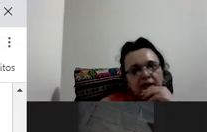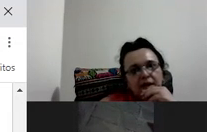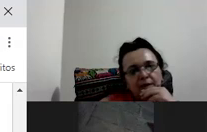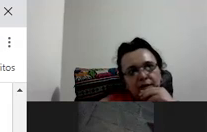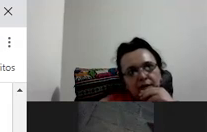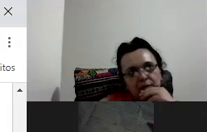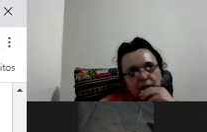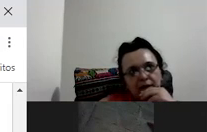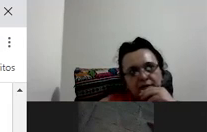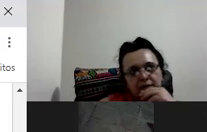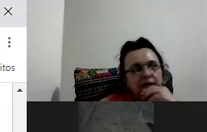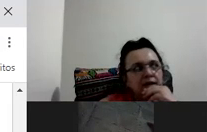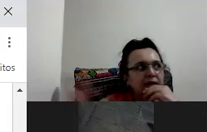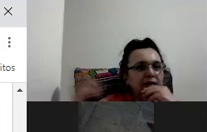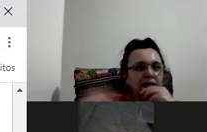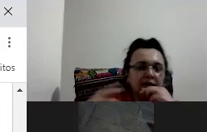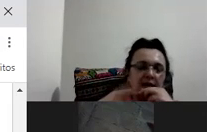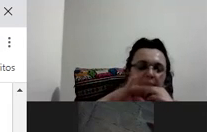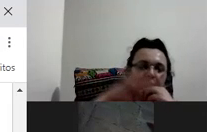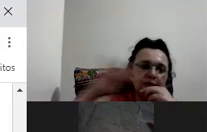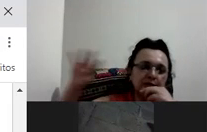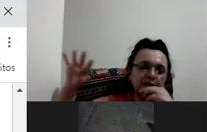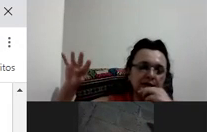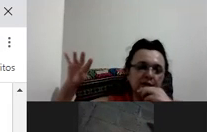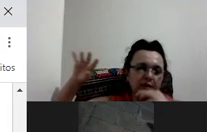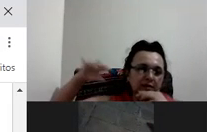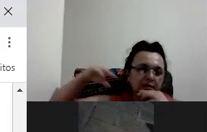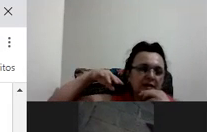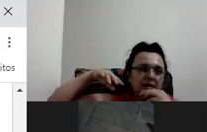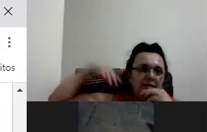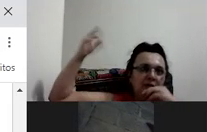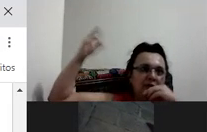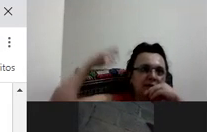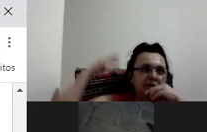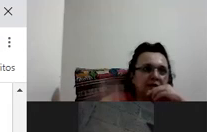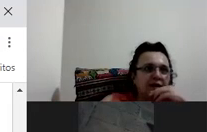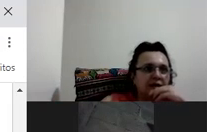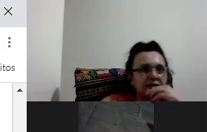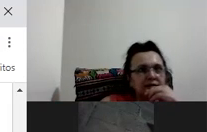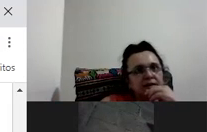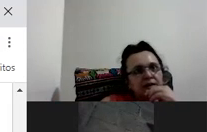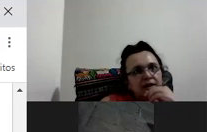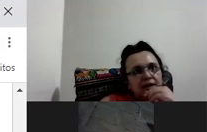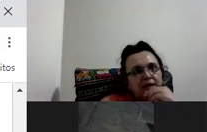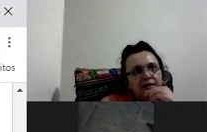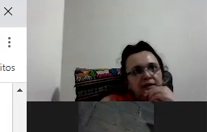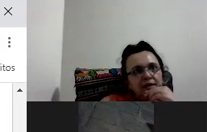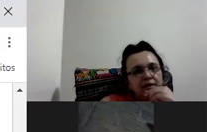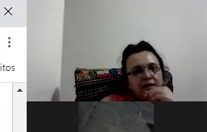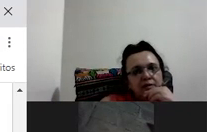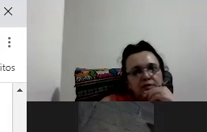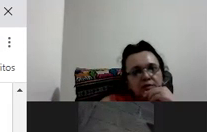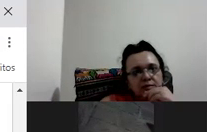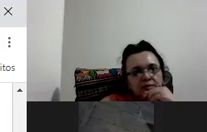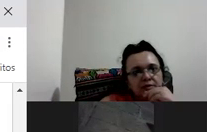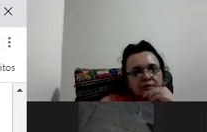Entonces, la mayoría de lugares que tienen las cuatro estaciones, es mejor visitarlas